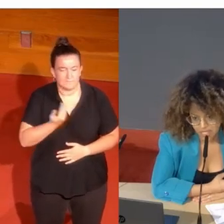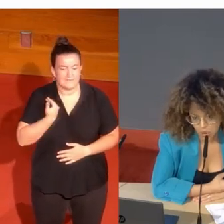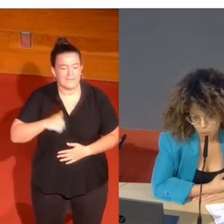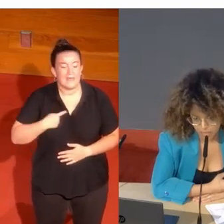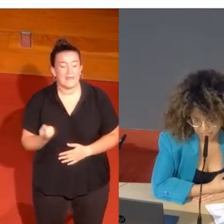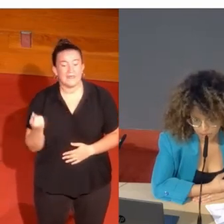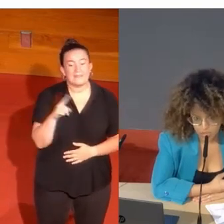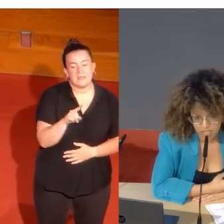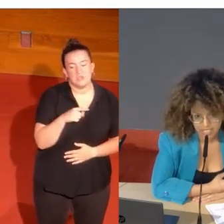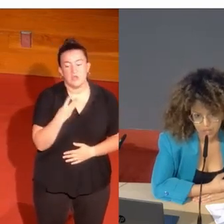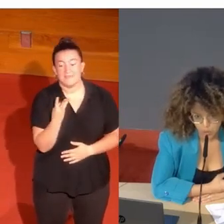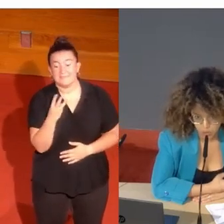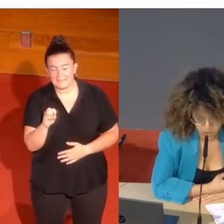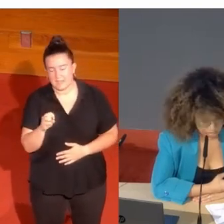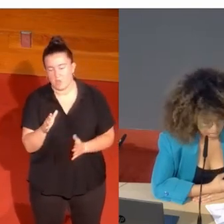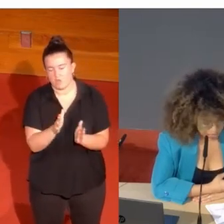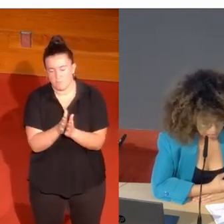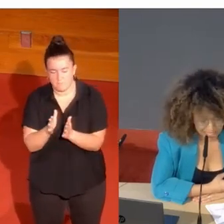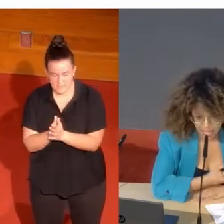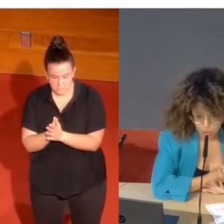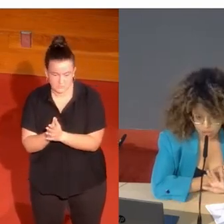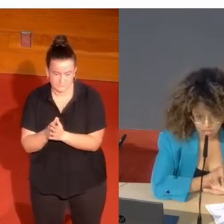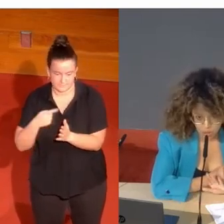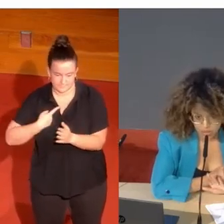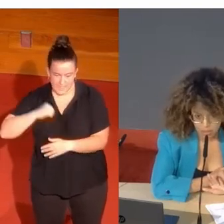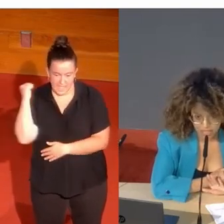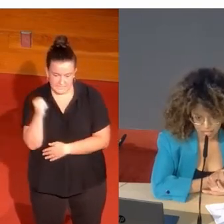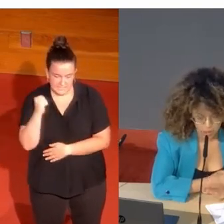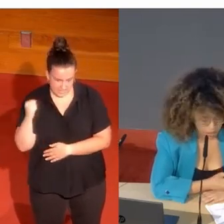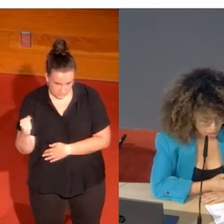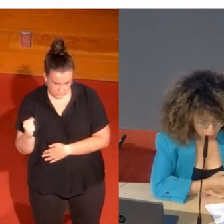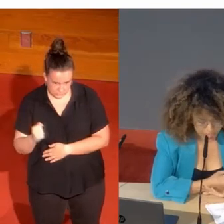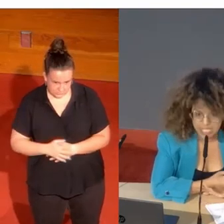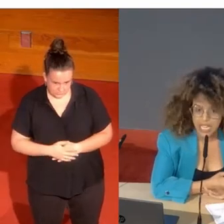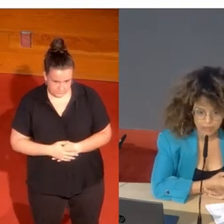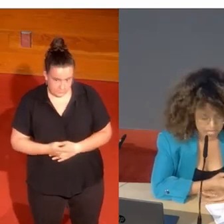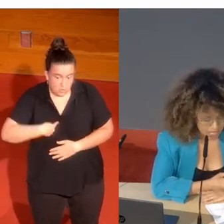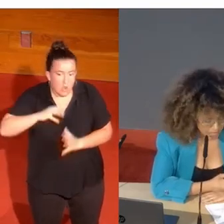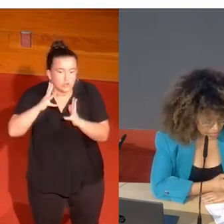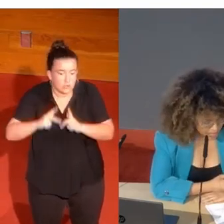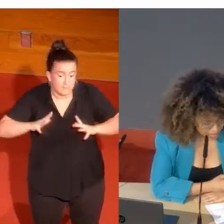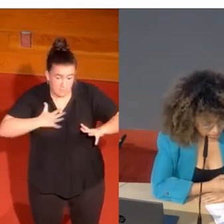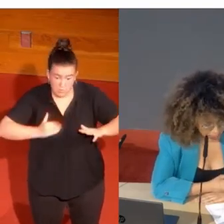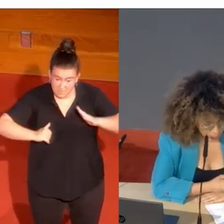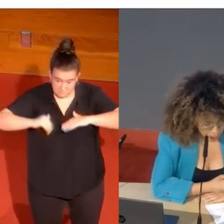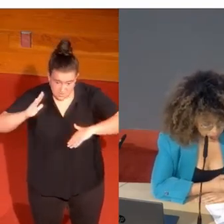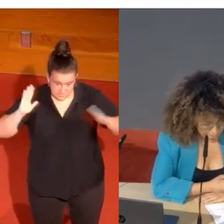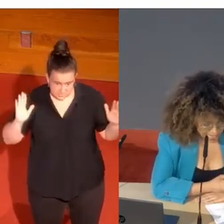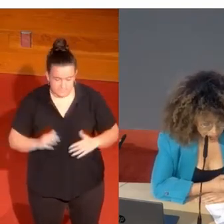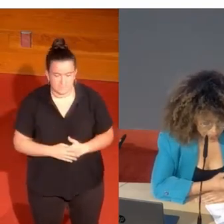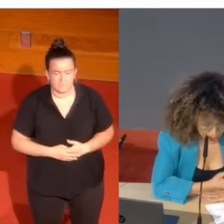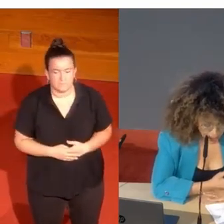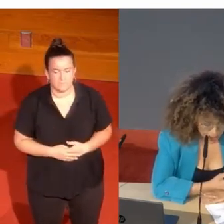130 compañeros que nosotros tengamos contabilizados puede que sean más e